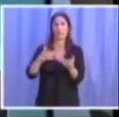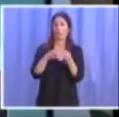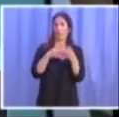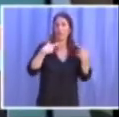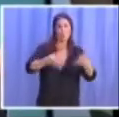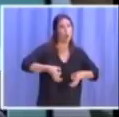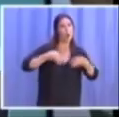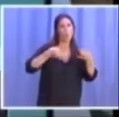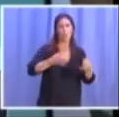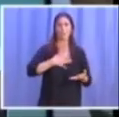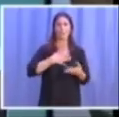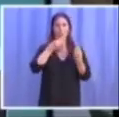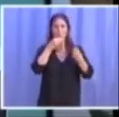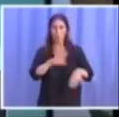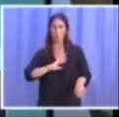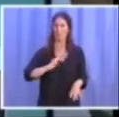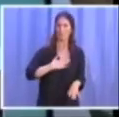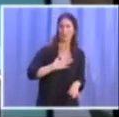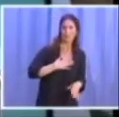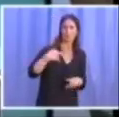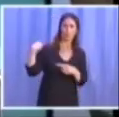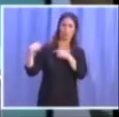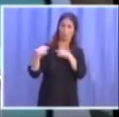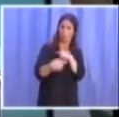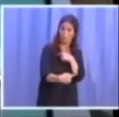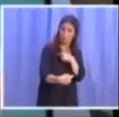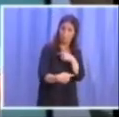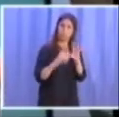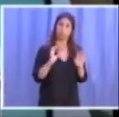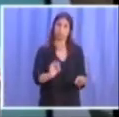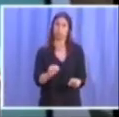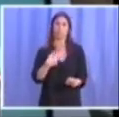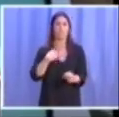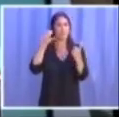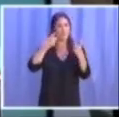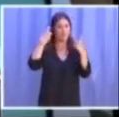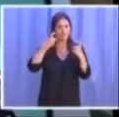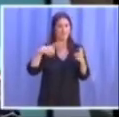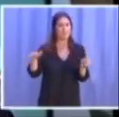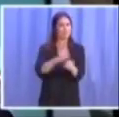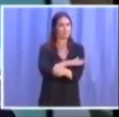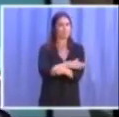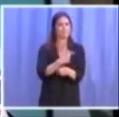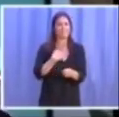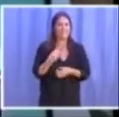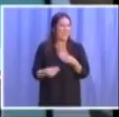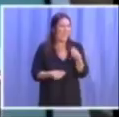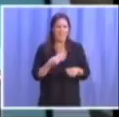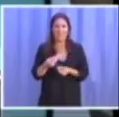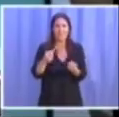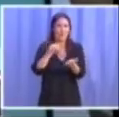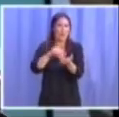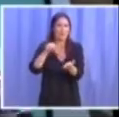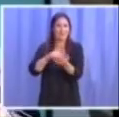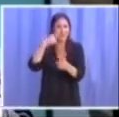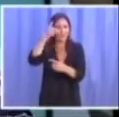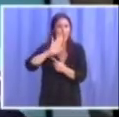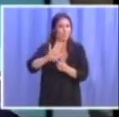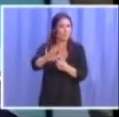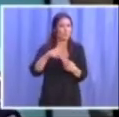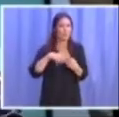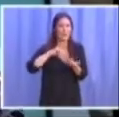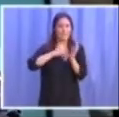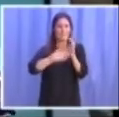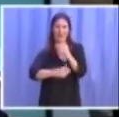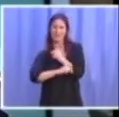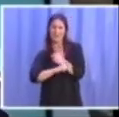siempre, la de nuestra historia, nuestro patrimonio, nuestras tradiciones, donde tenemos que dar respuesta a qué hacemos con esa capitalidad cultural, a ese plan